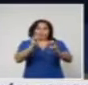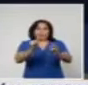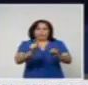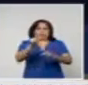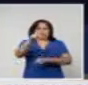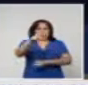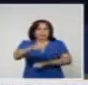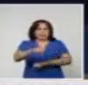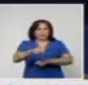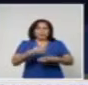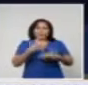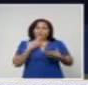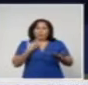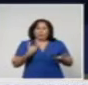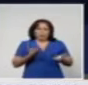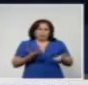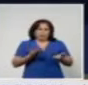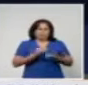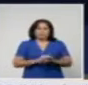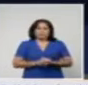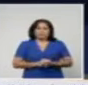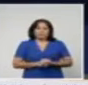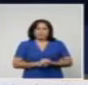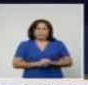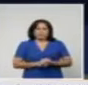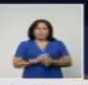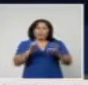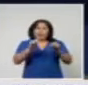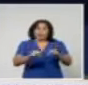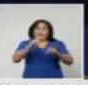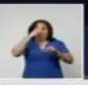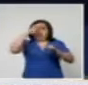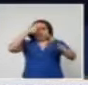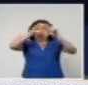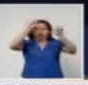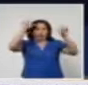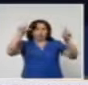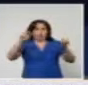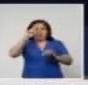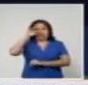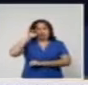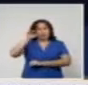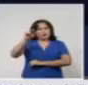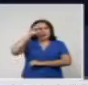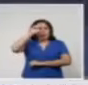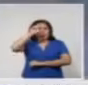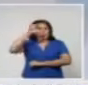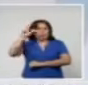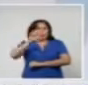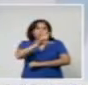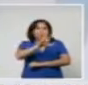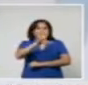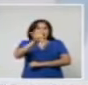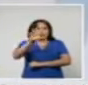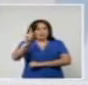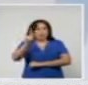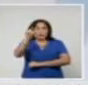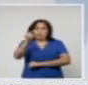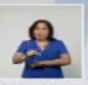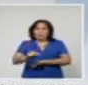día de hoy. Hoy en nuestro país se mantienen ingresados en los hospitales 551